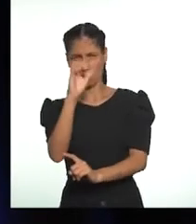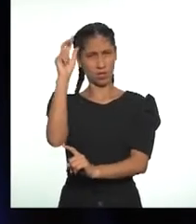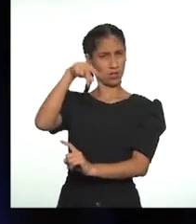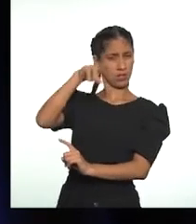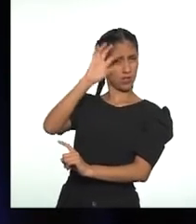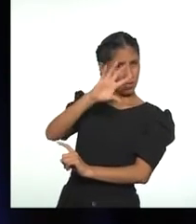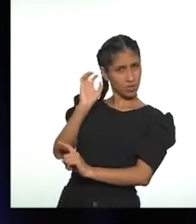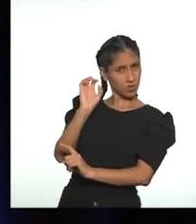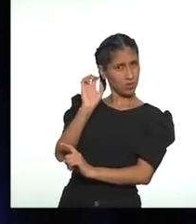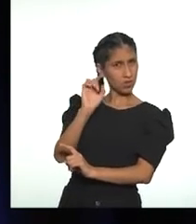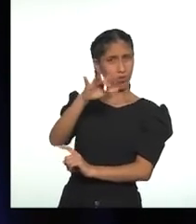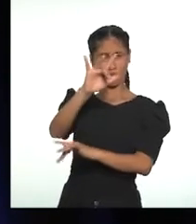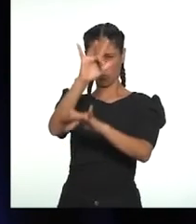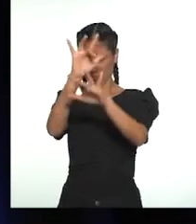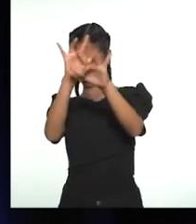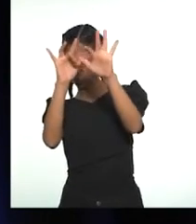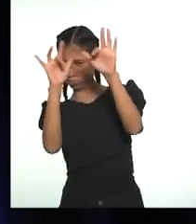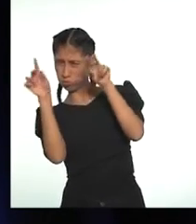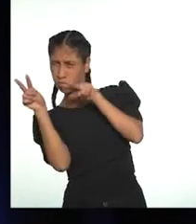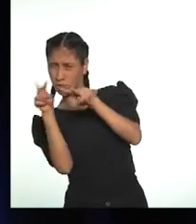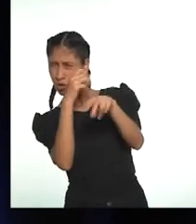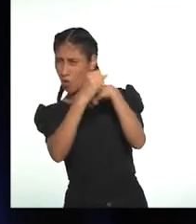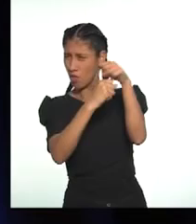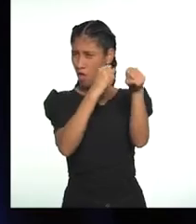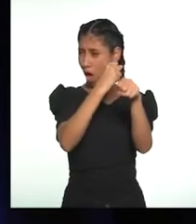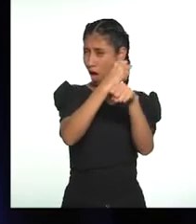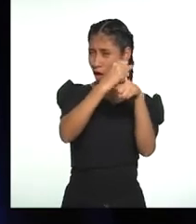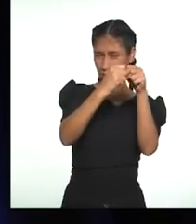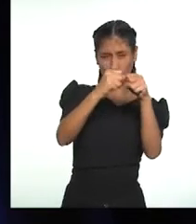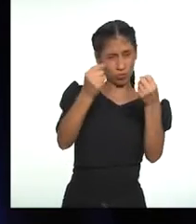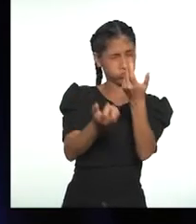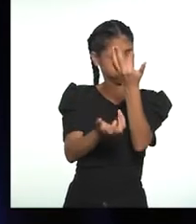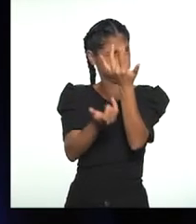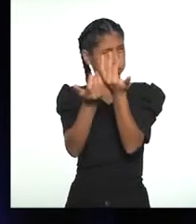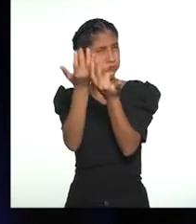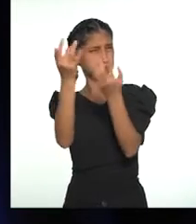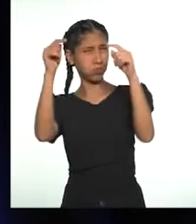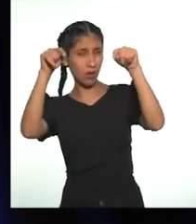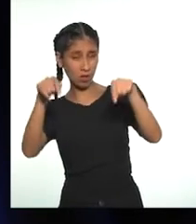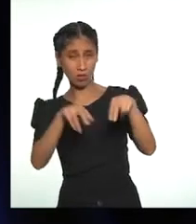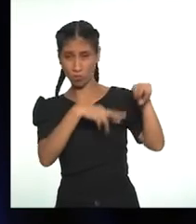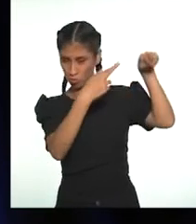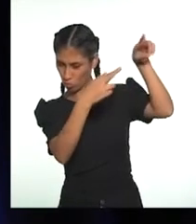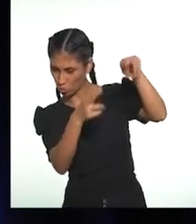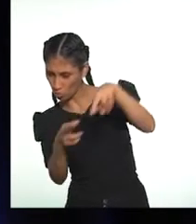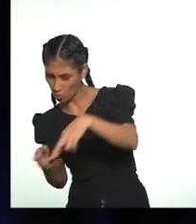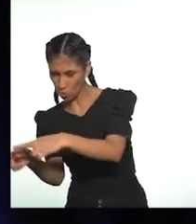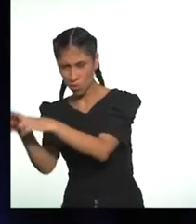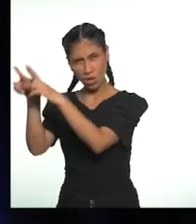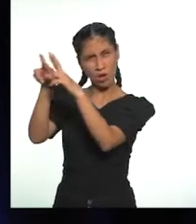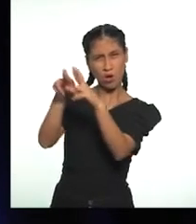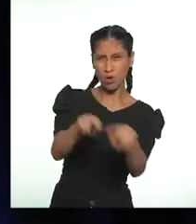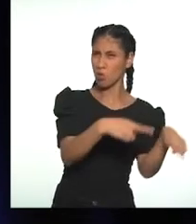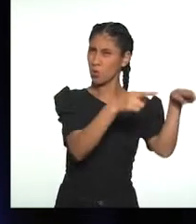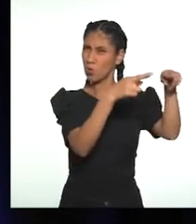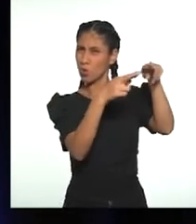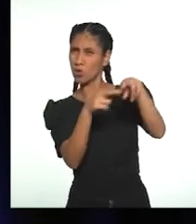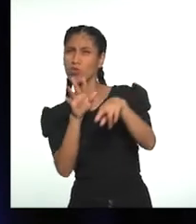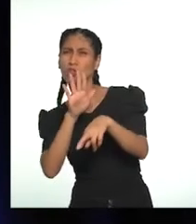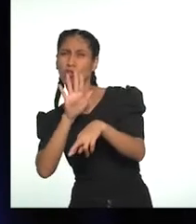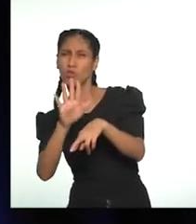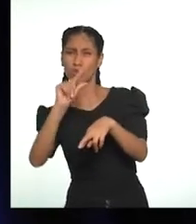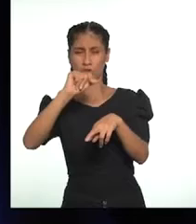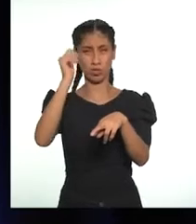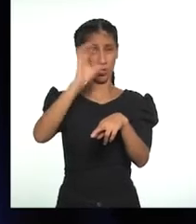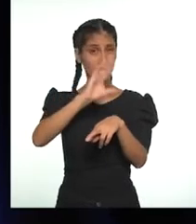de lince, niegues tu perdón a la violenta pasión de los años que ardía en nosotros. Río turbio, estancado, allí